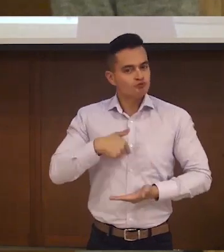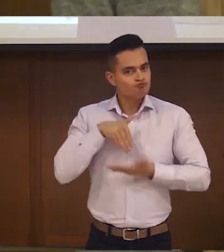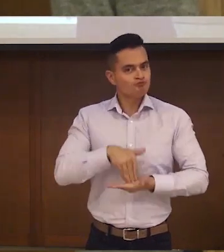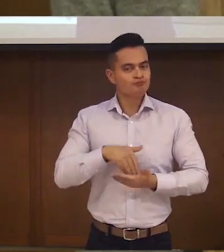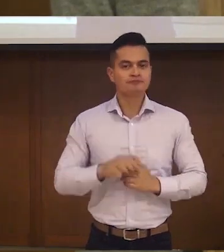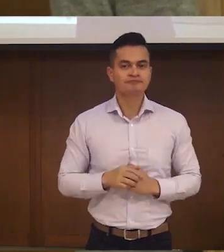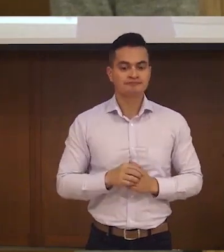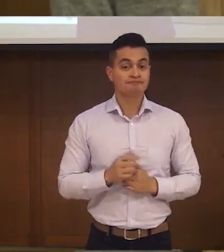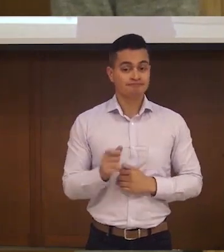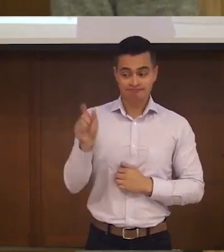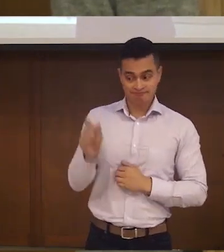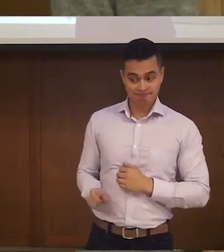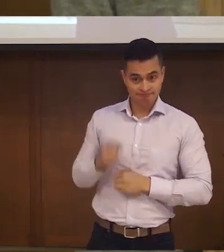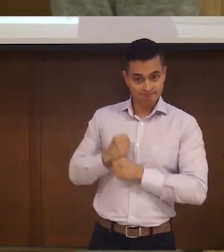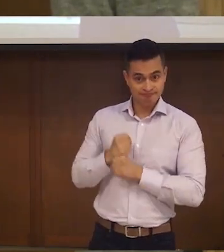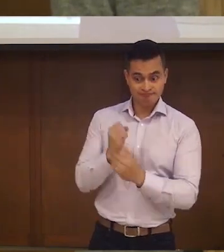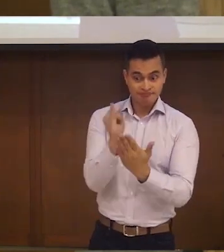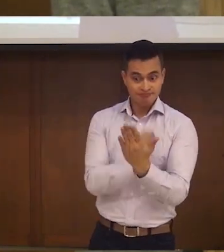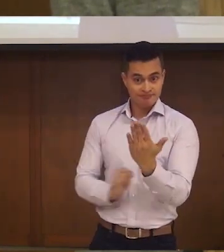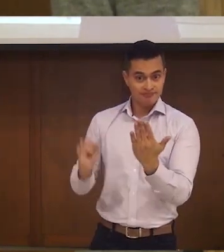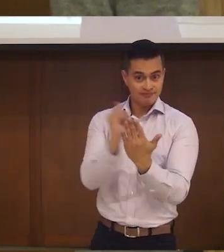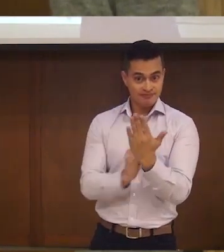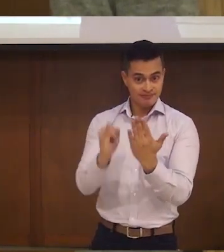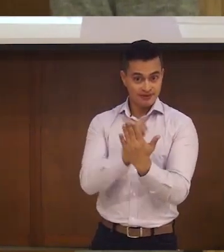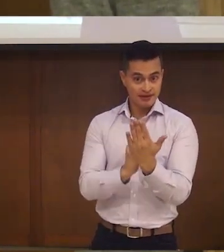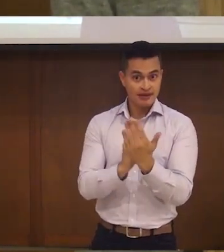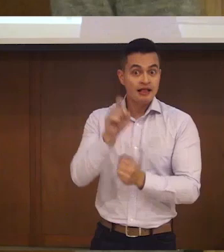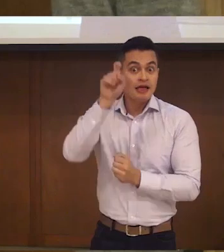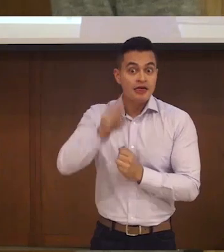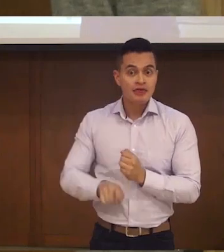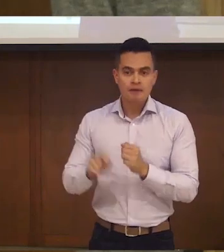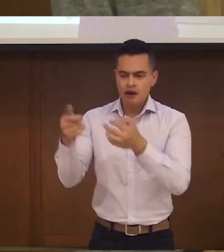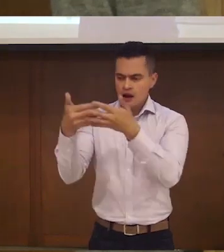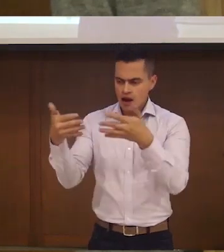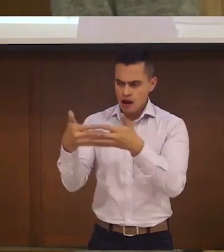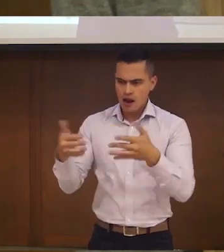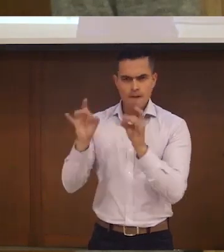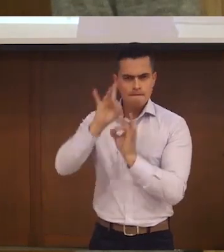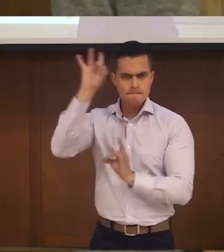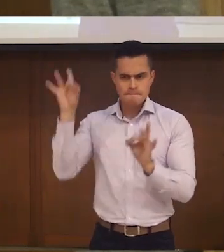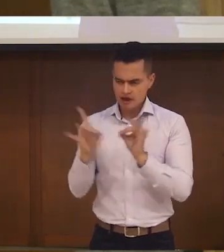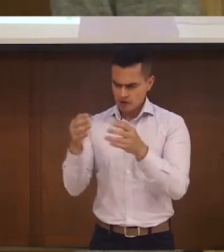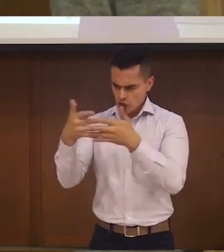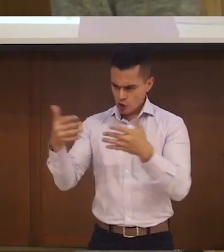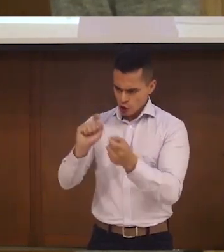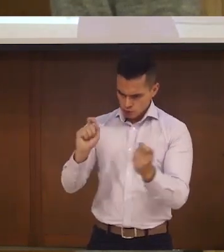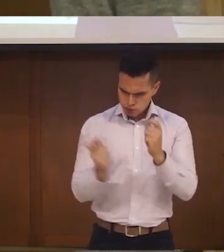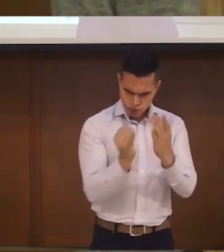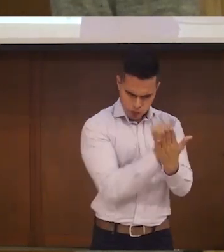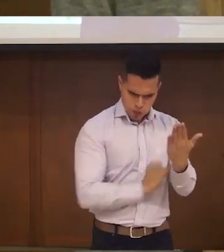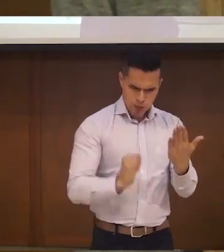el ilustrador no debe reflejar exactamente lo que dice el texto. El